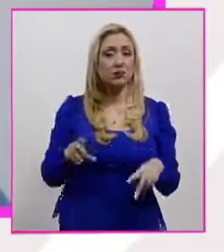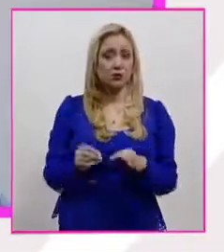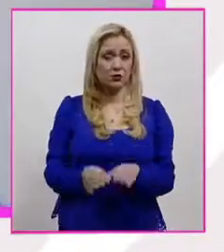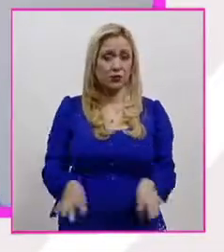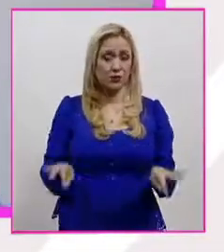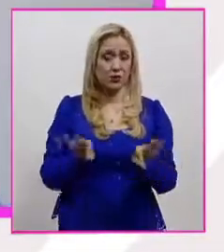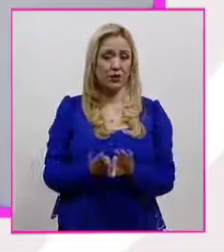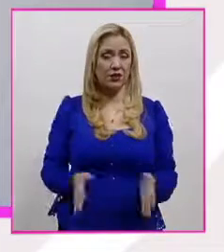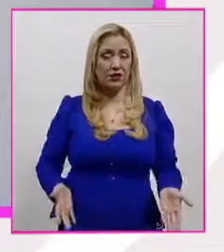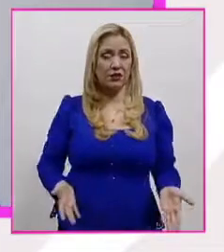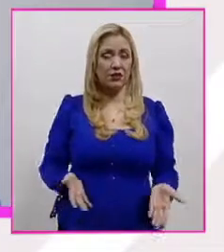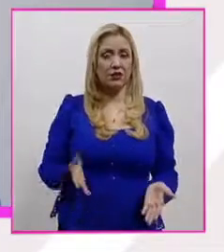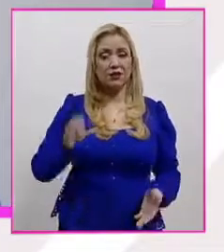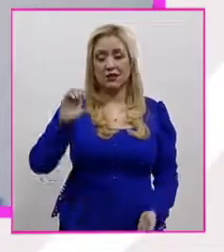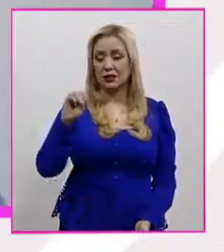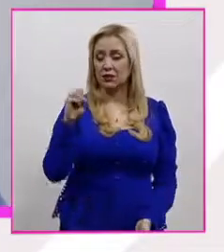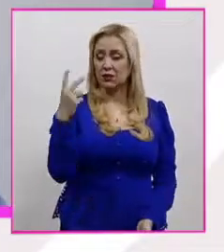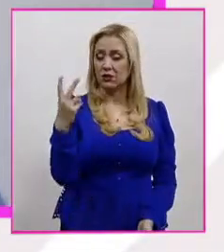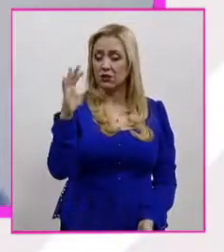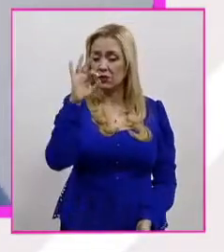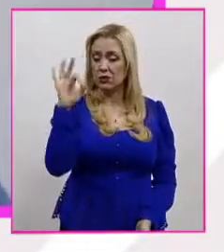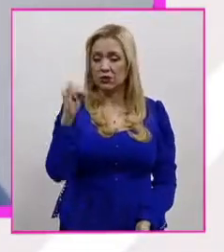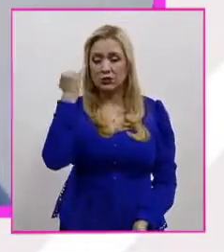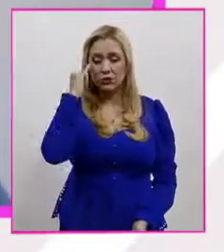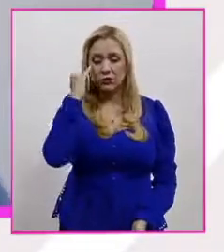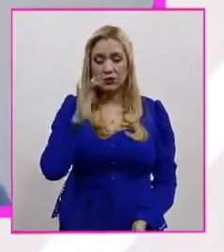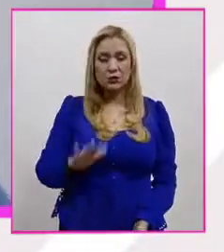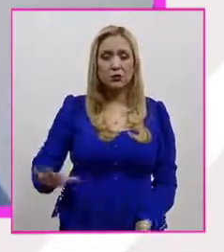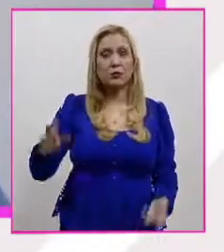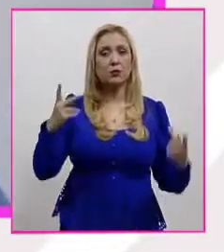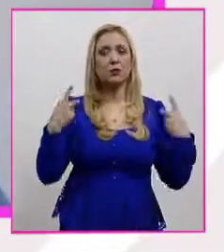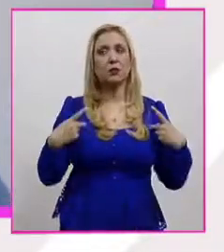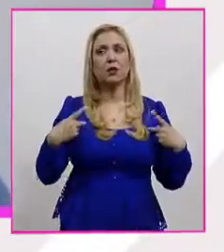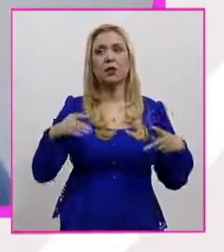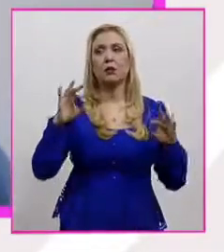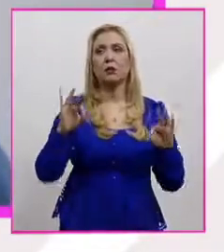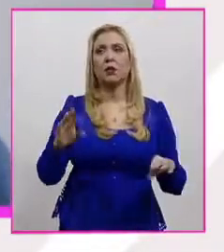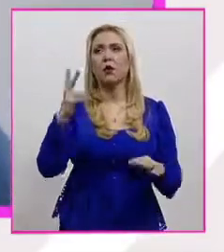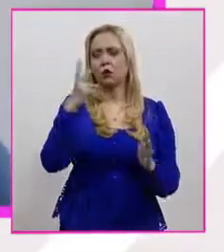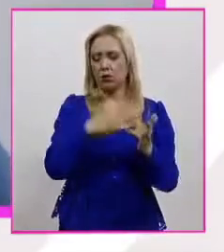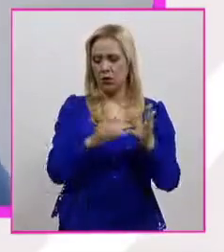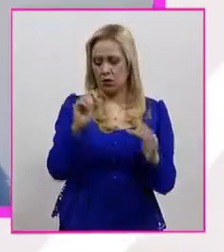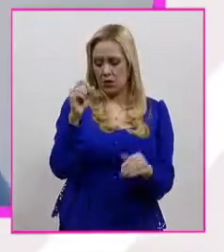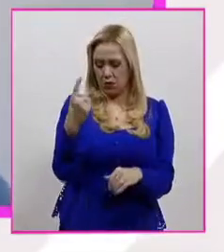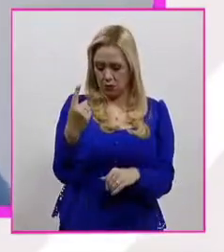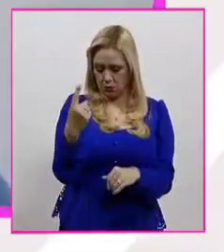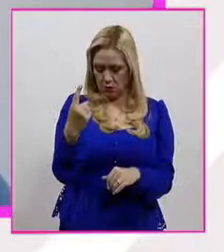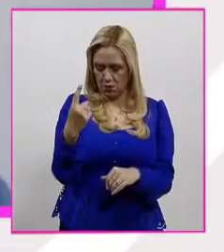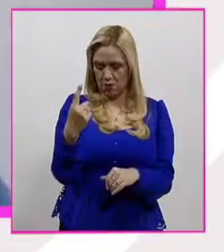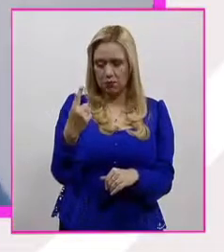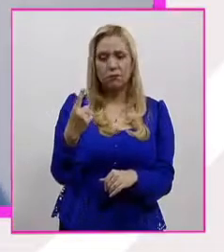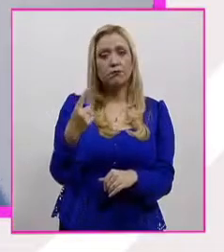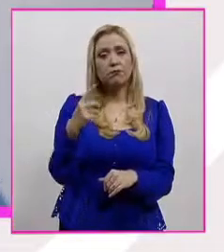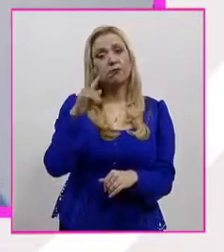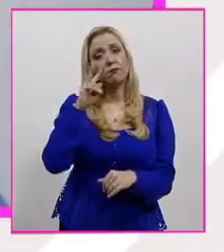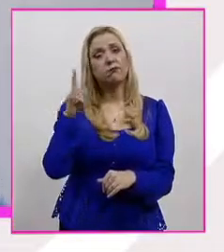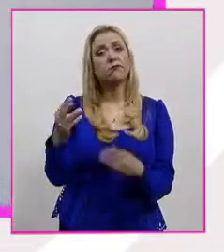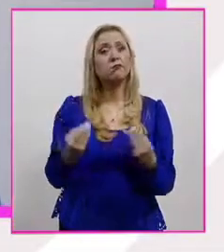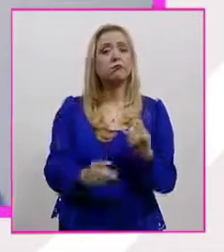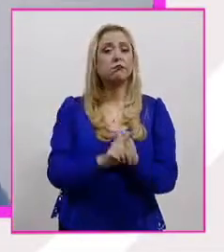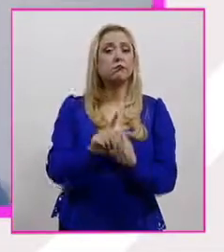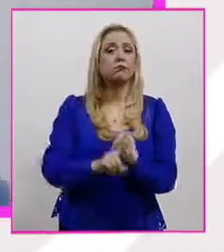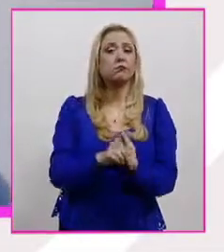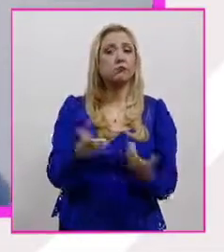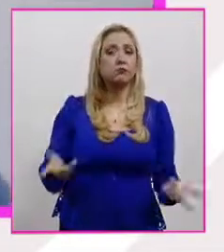dos cifras, que el 62% de la población indígena que fue atendida en LEN en 2021 está en el grado más alto de marginalidad y que